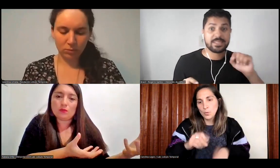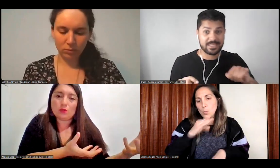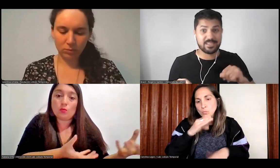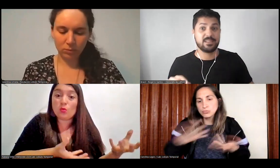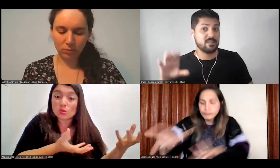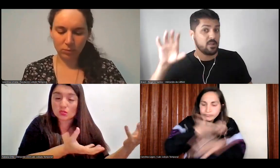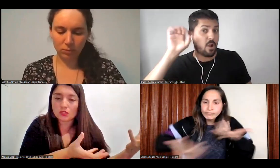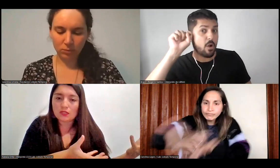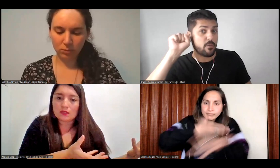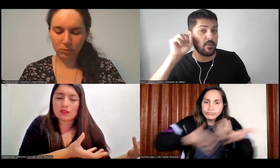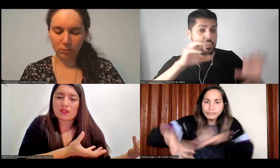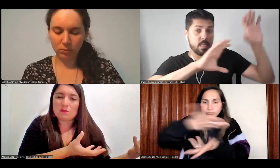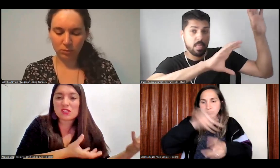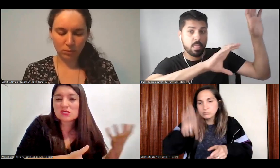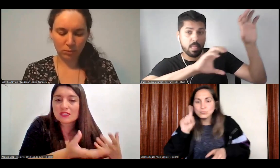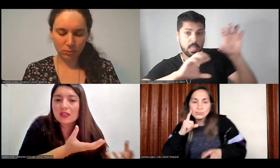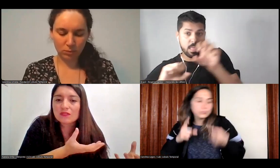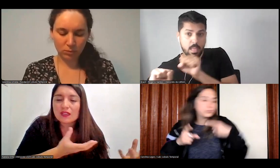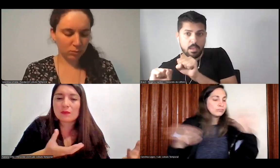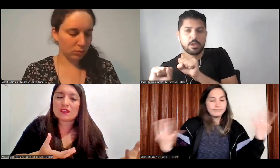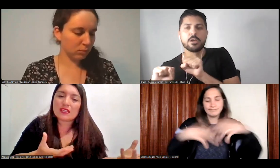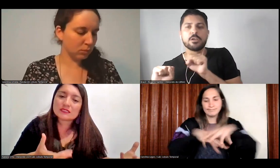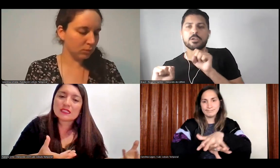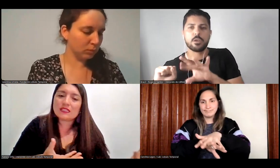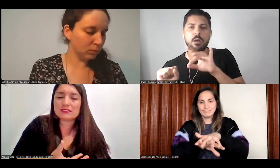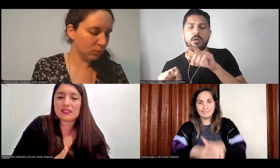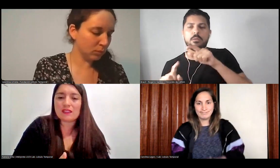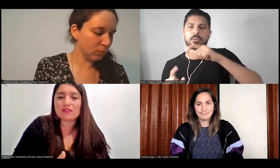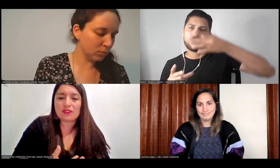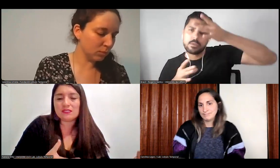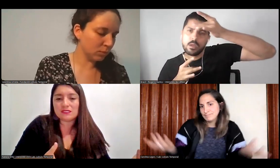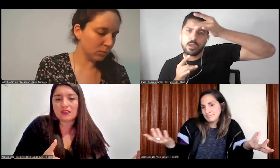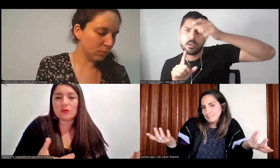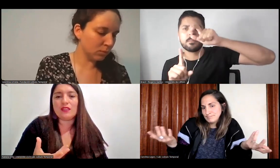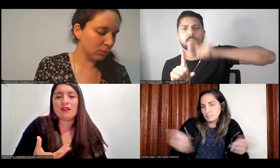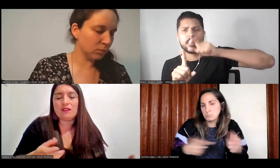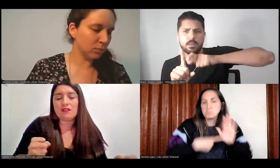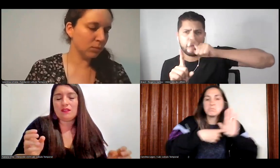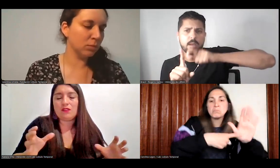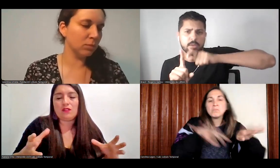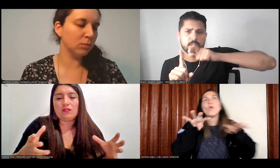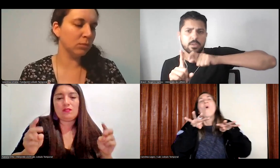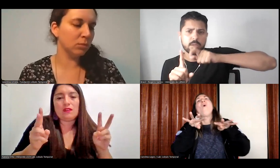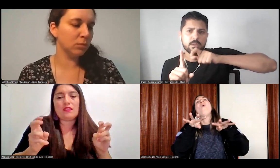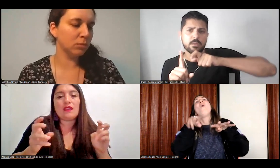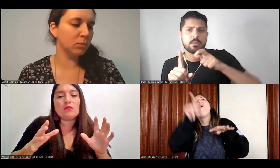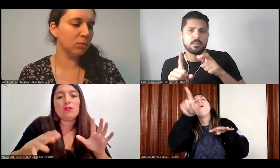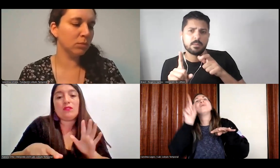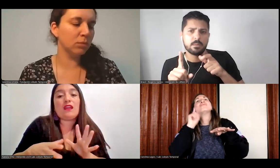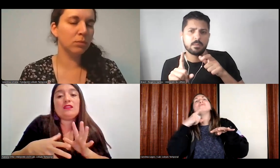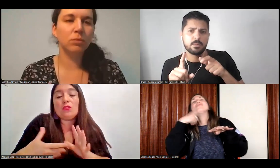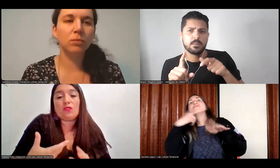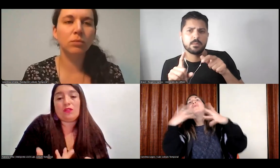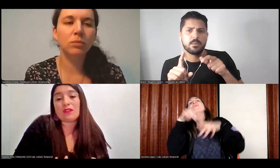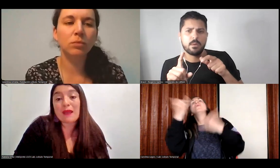darle como un uso personal, finalmente esa es la diferencia o la idea como